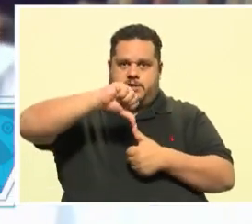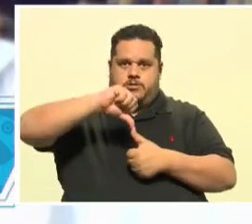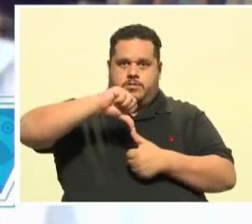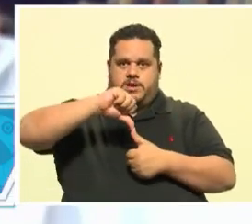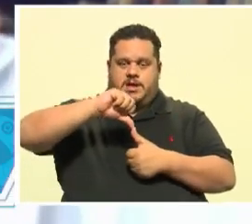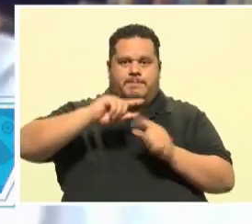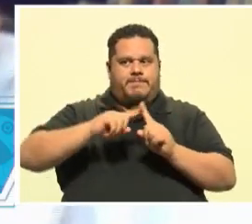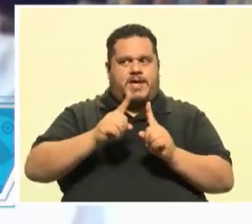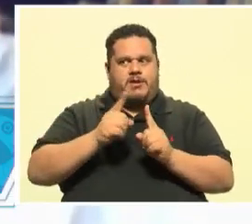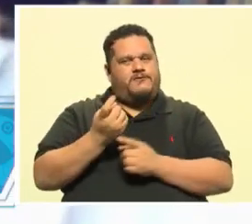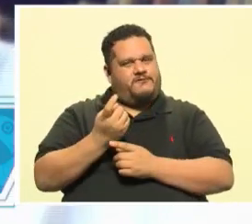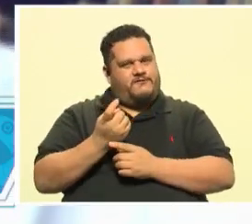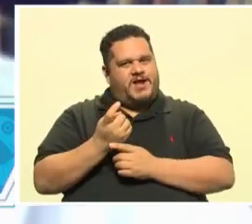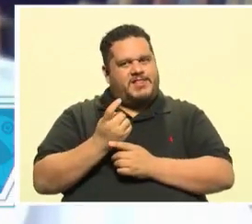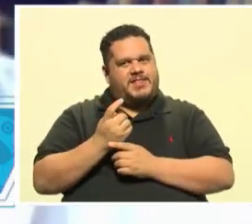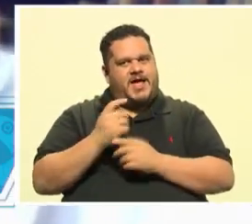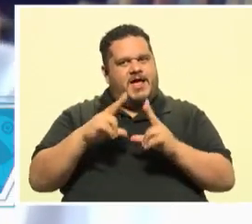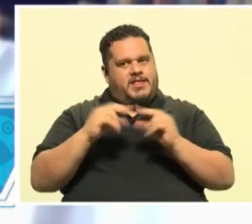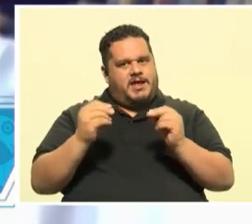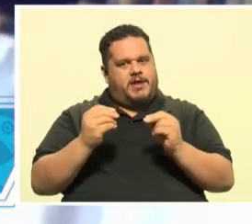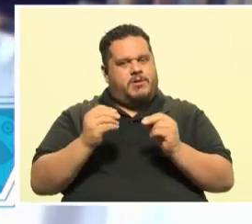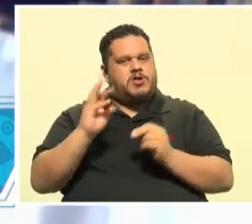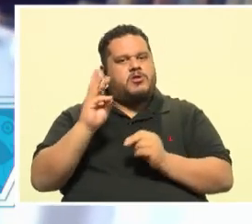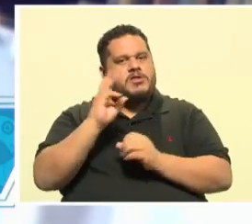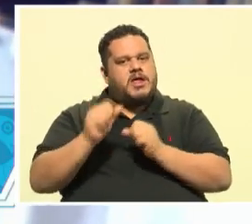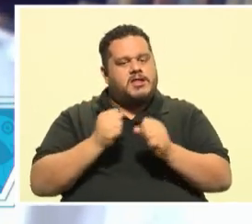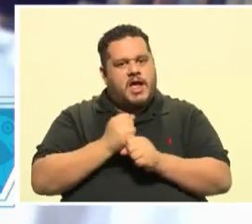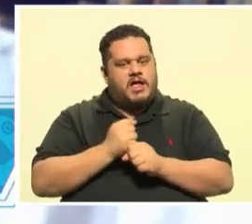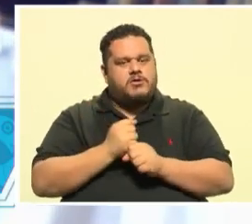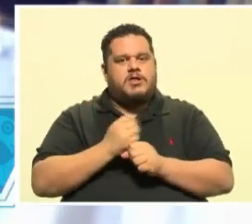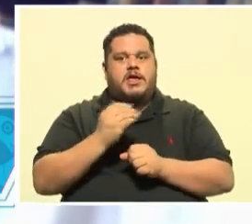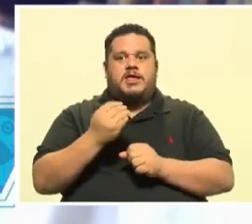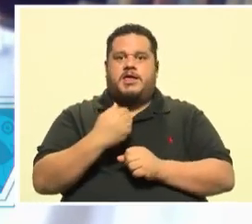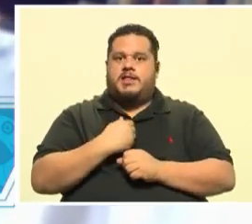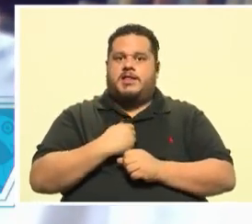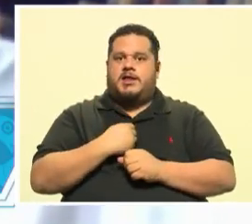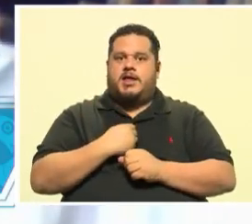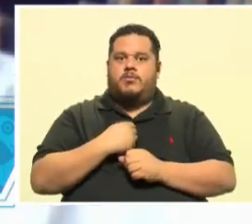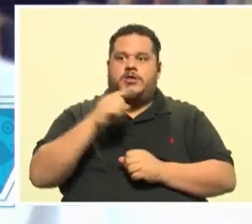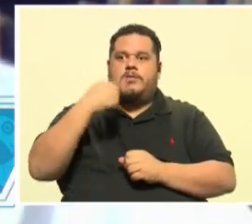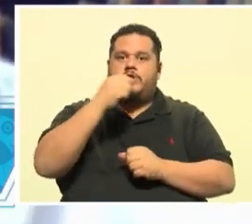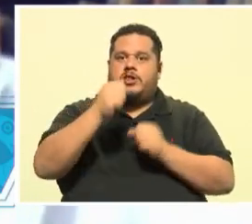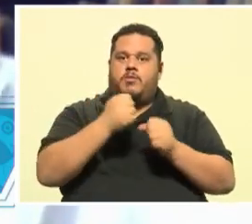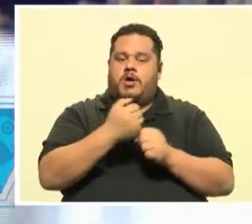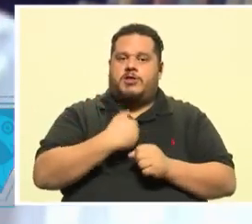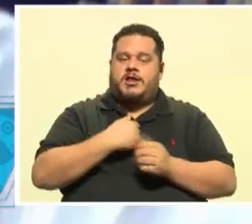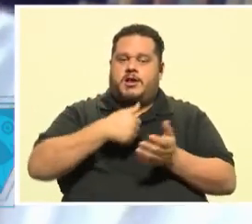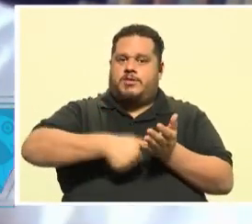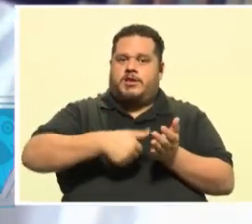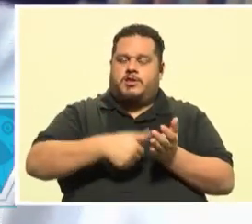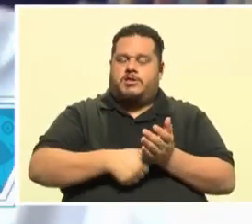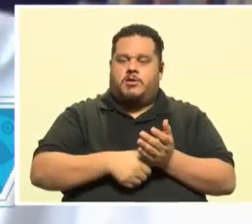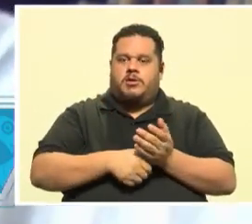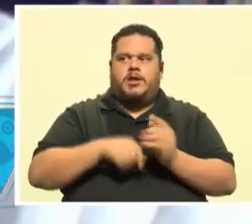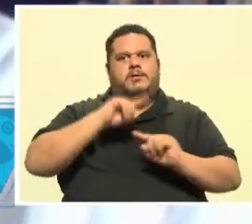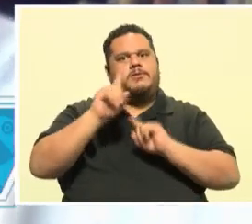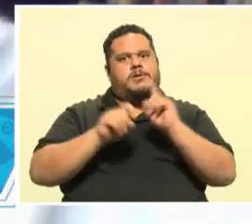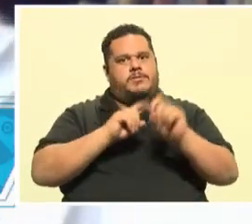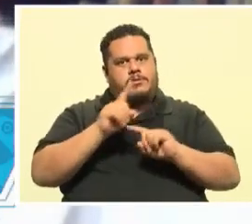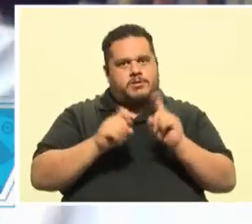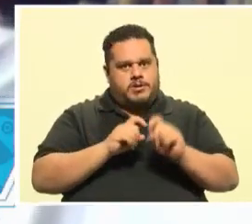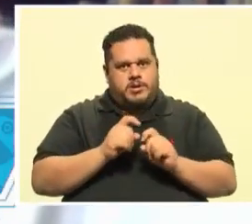colonias, nosotros decimos más barrios. De sus barrios o de sus colonias sería el 70%. Es decir, 7 de cada